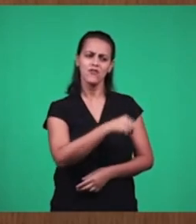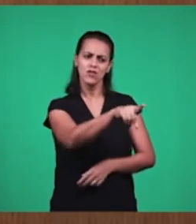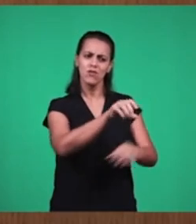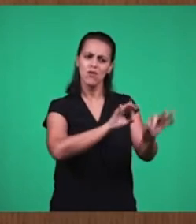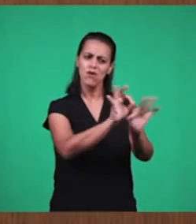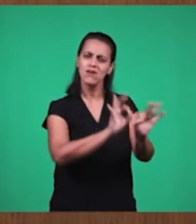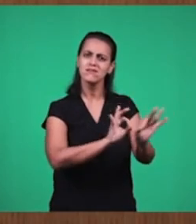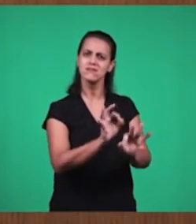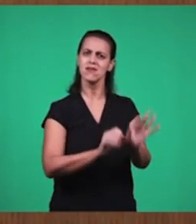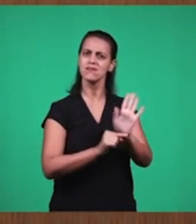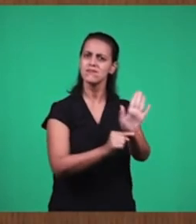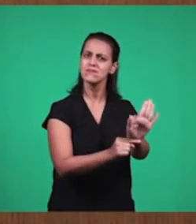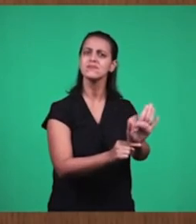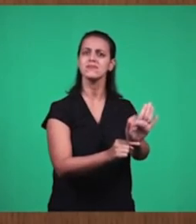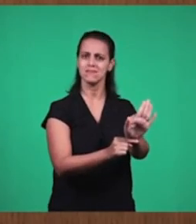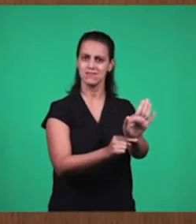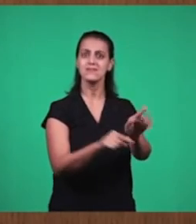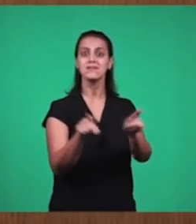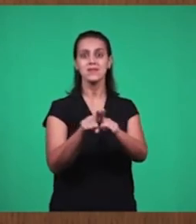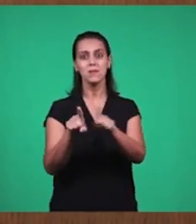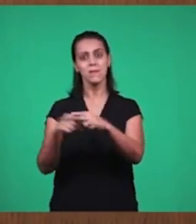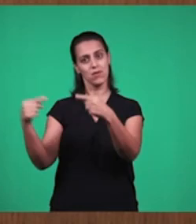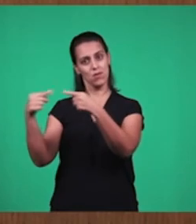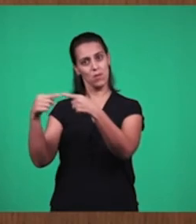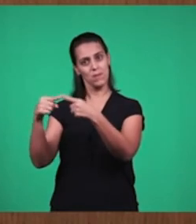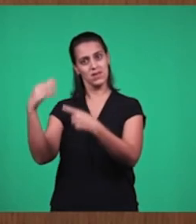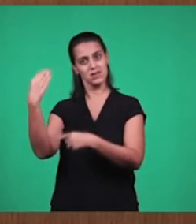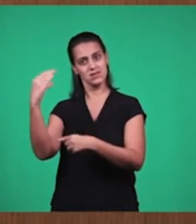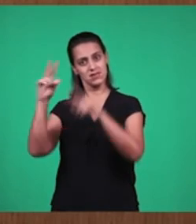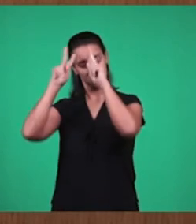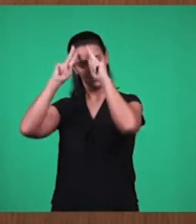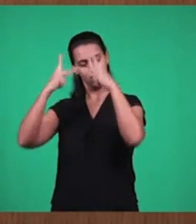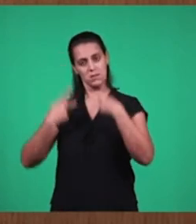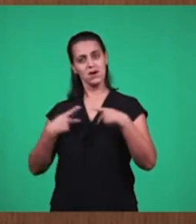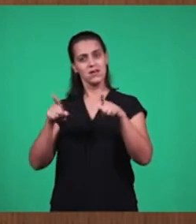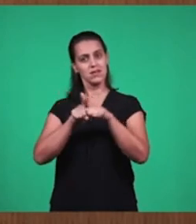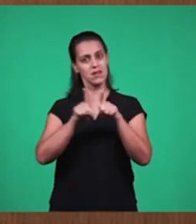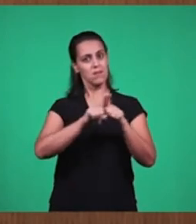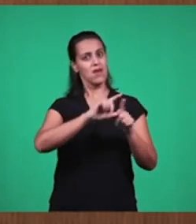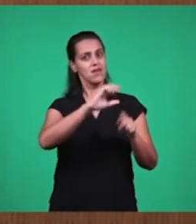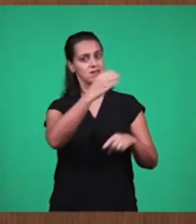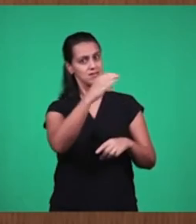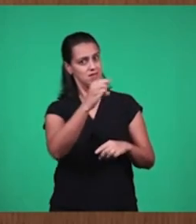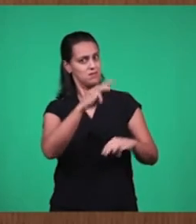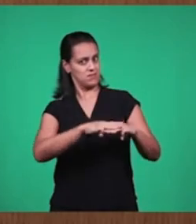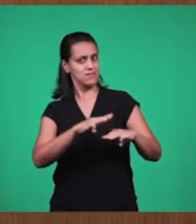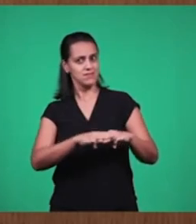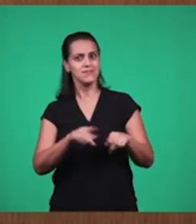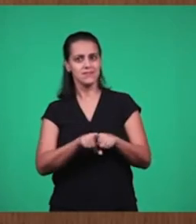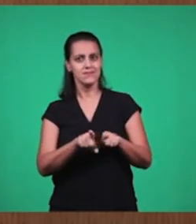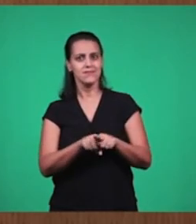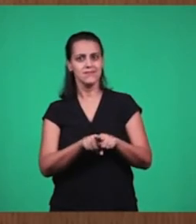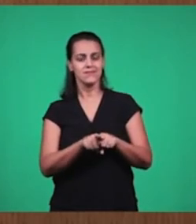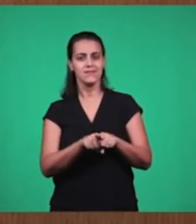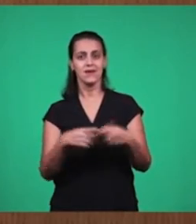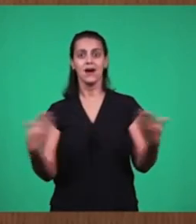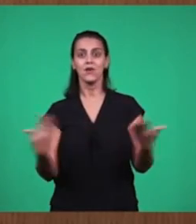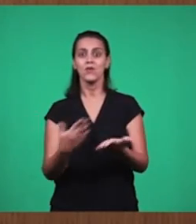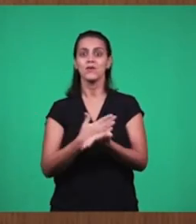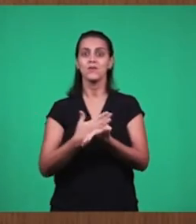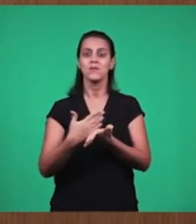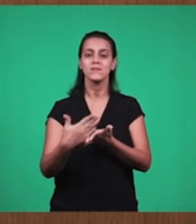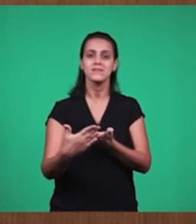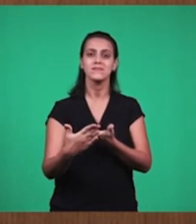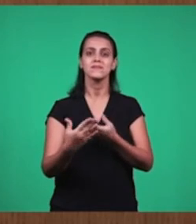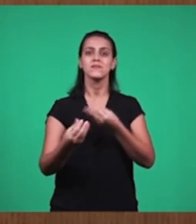está relacionada también con las ciencias humanas y con las ciencias exactas. Para eso vamos a empezar